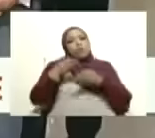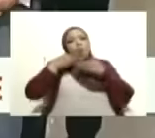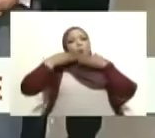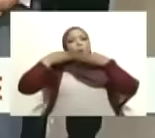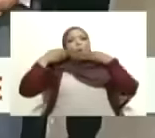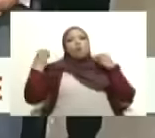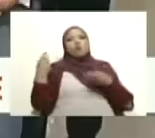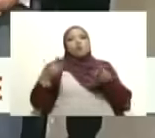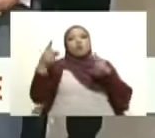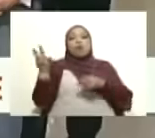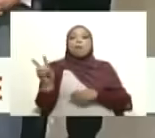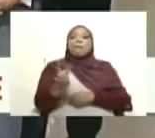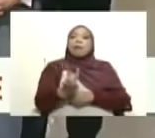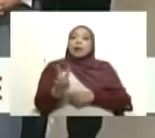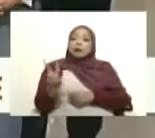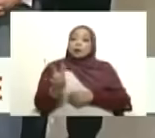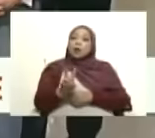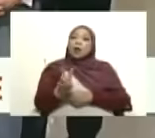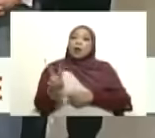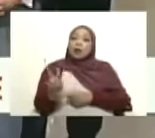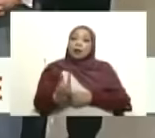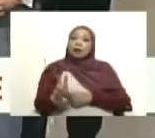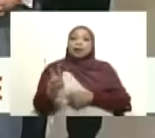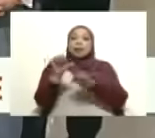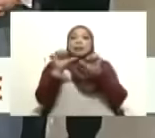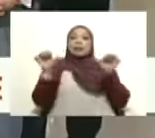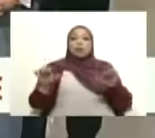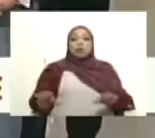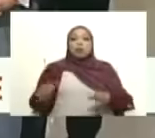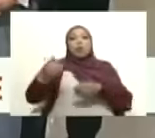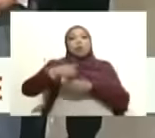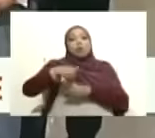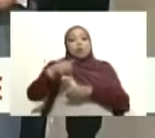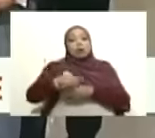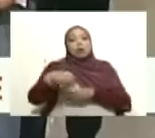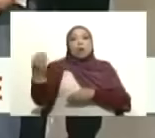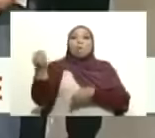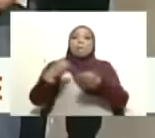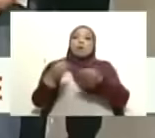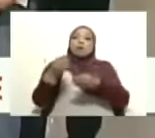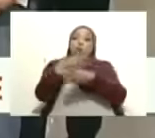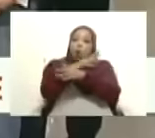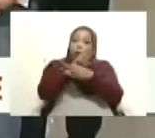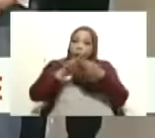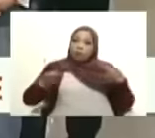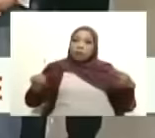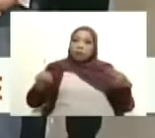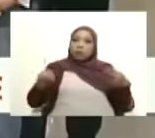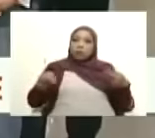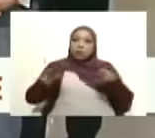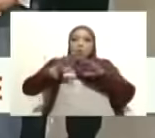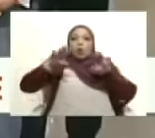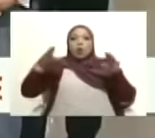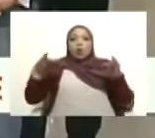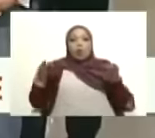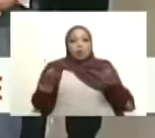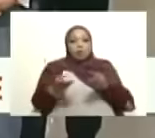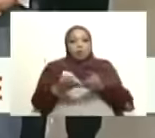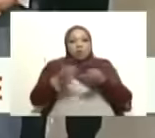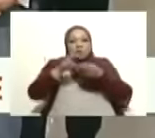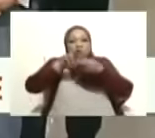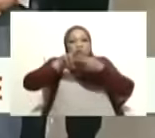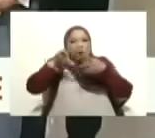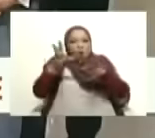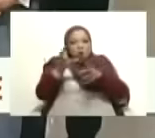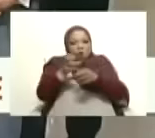los venezolanos que tenemos el sistema electoral más confiable del mundo. Lo